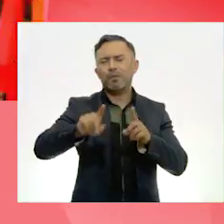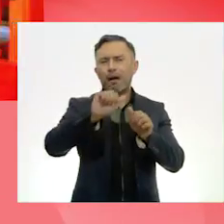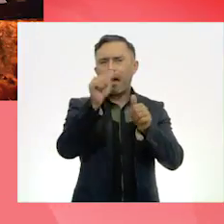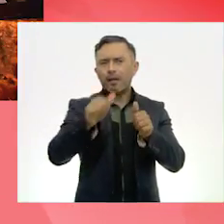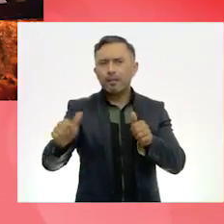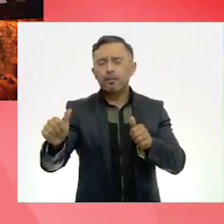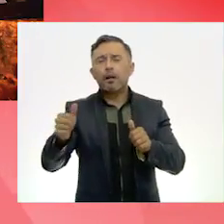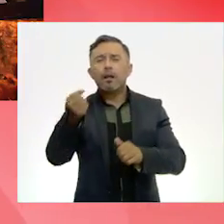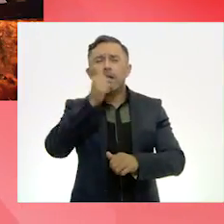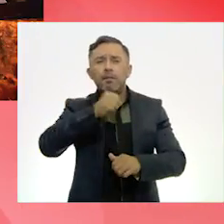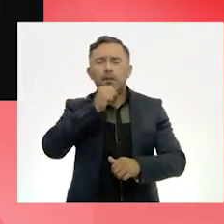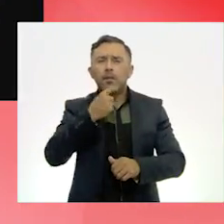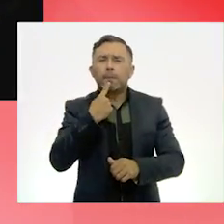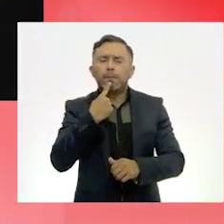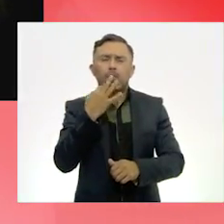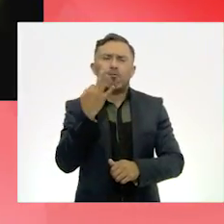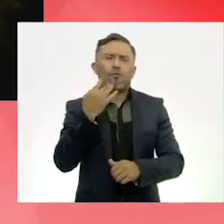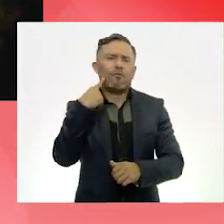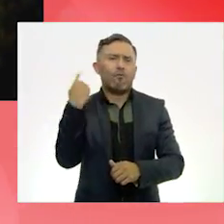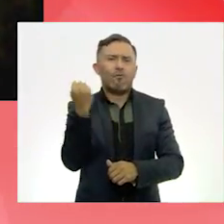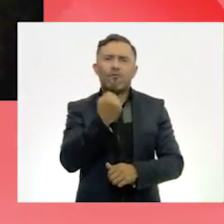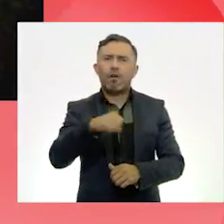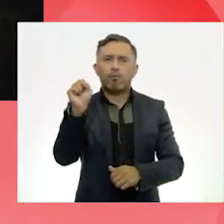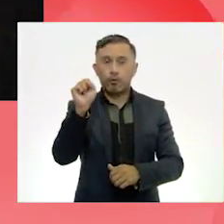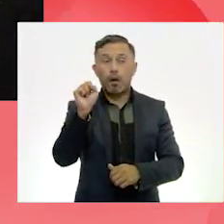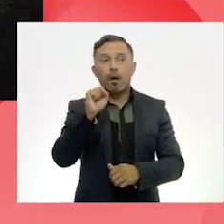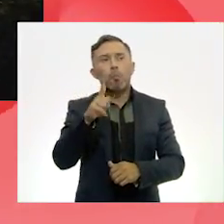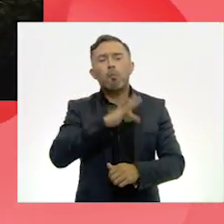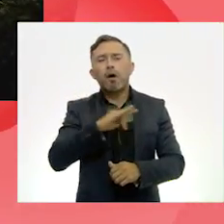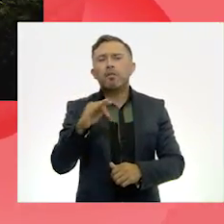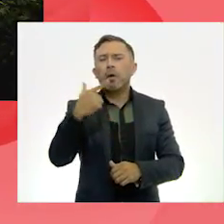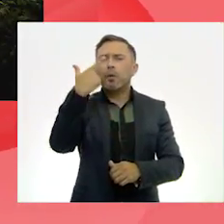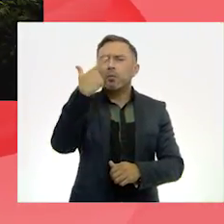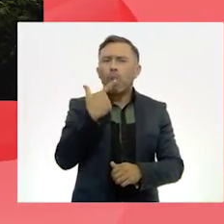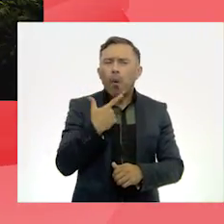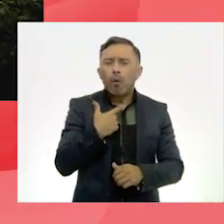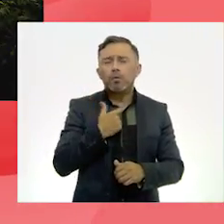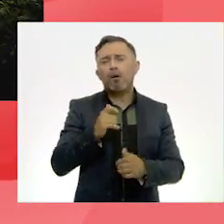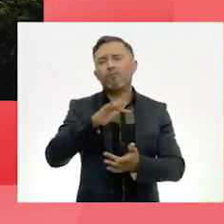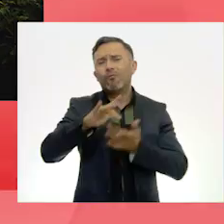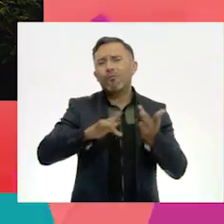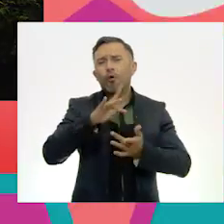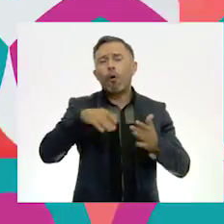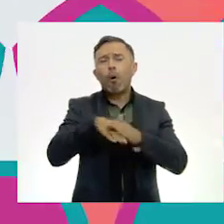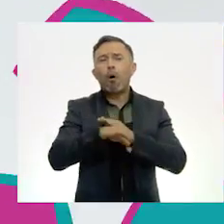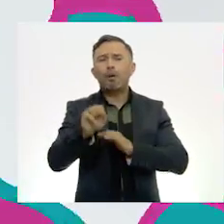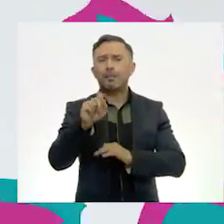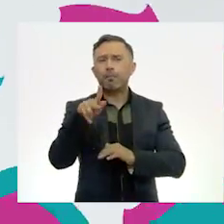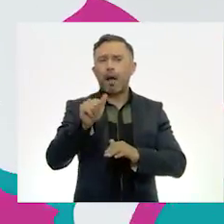famosísimas y es un gran destino para trasnochar o relajarse en un spa.